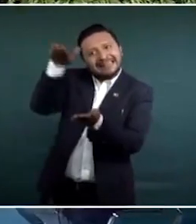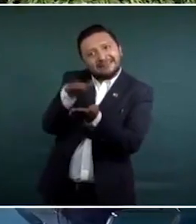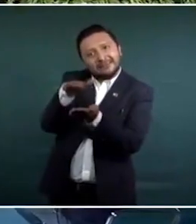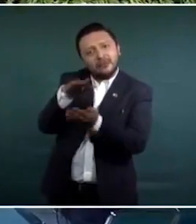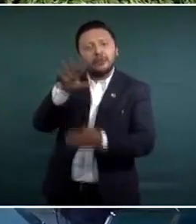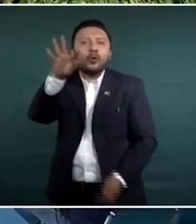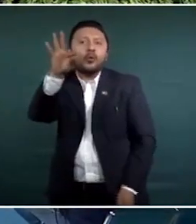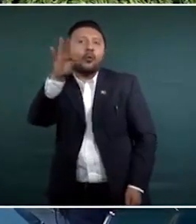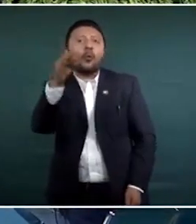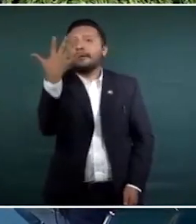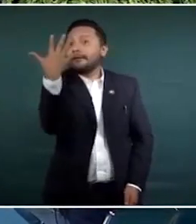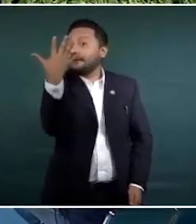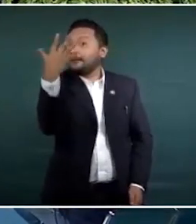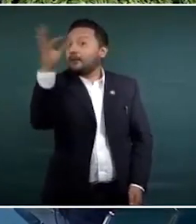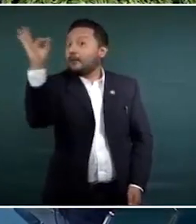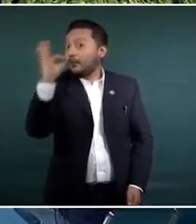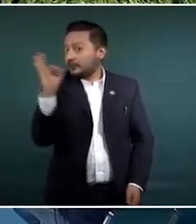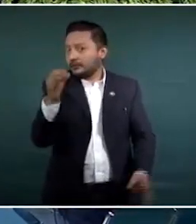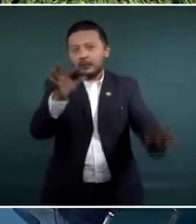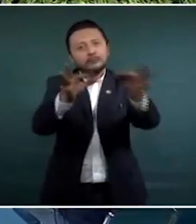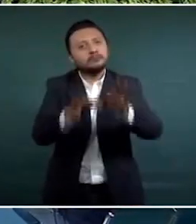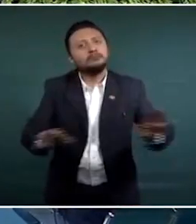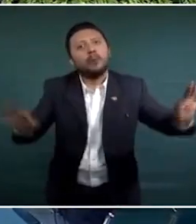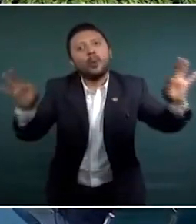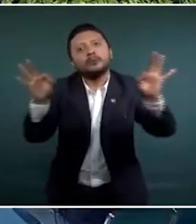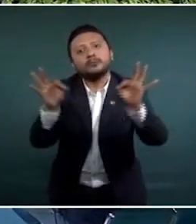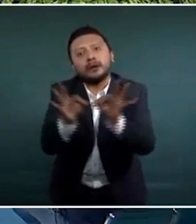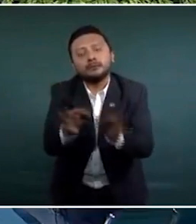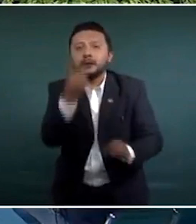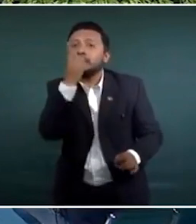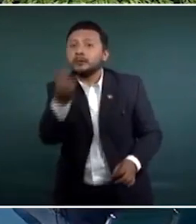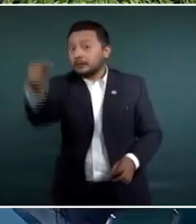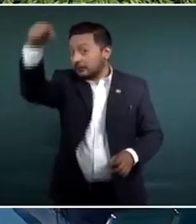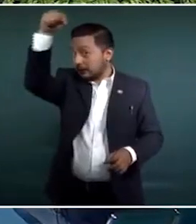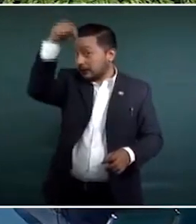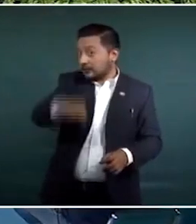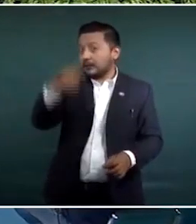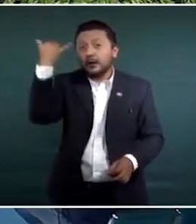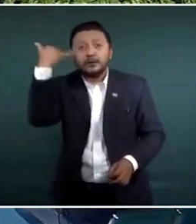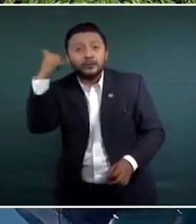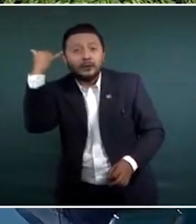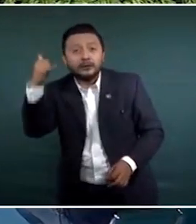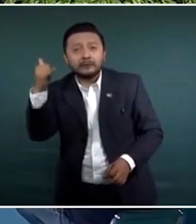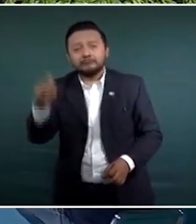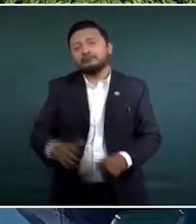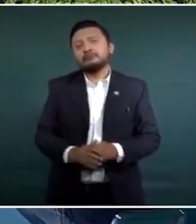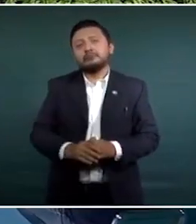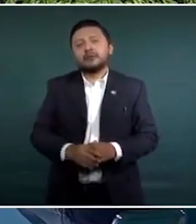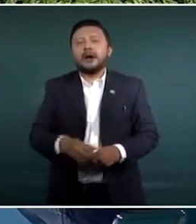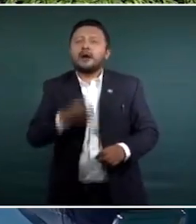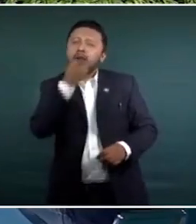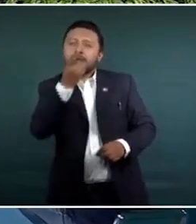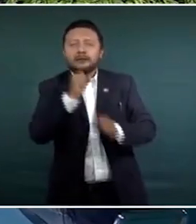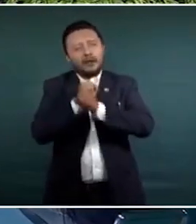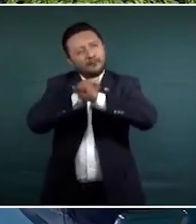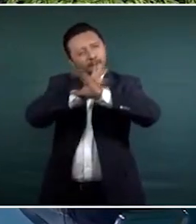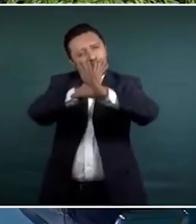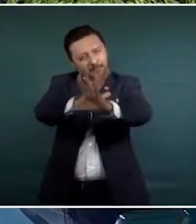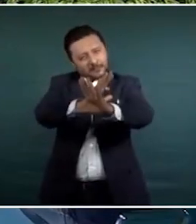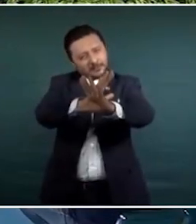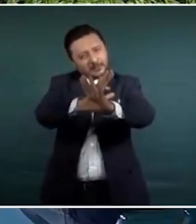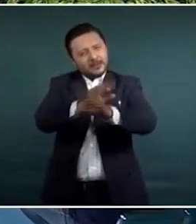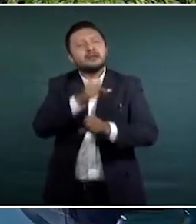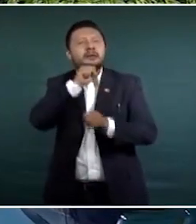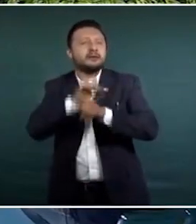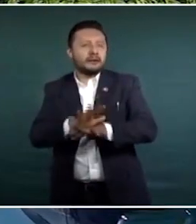45%. También importante señalar que aquí en Yucatán, de acuerdo al informe del Secretariado Ejecutivo